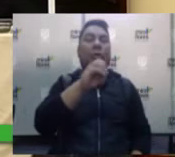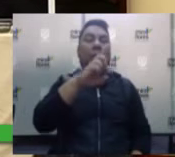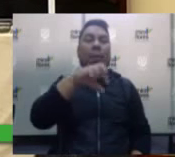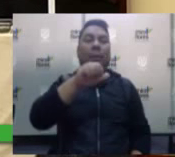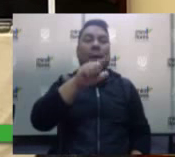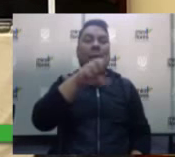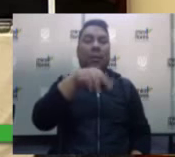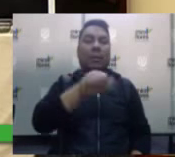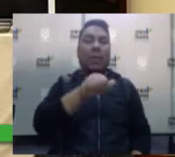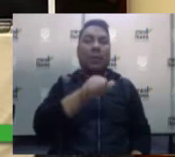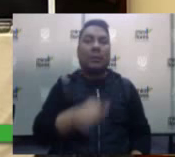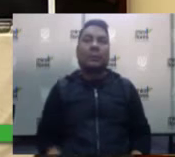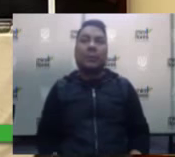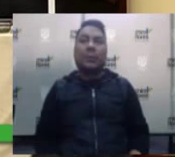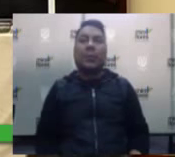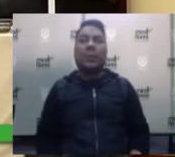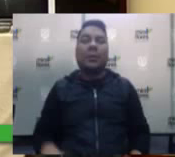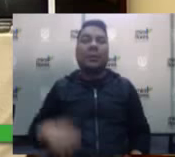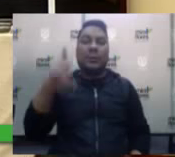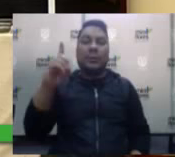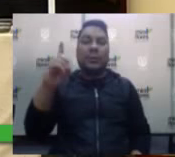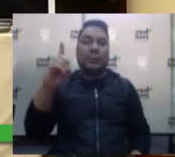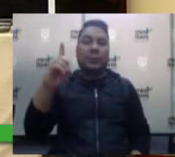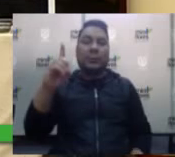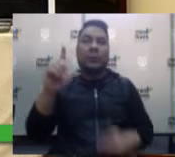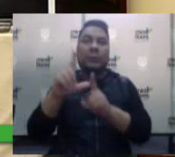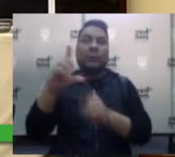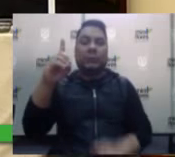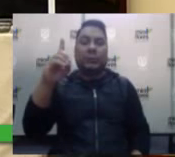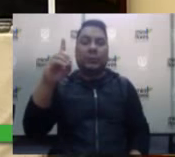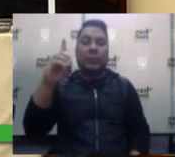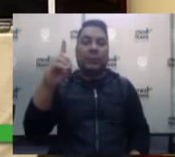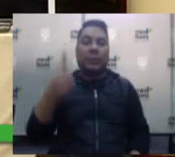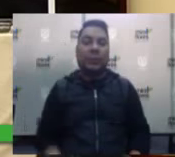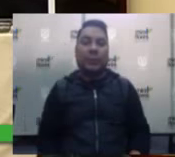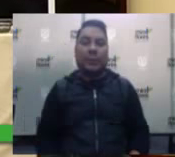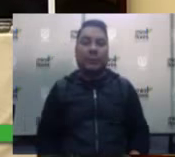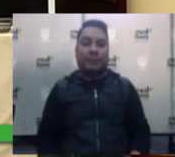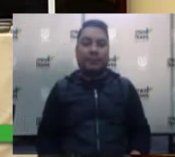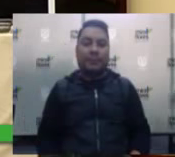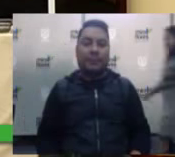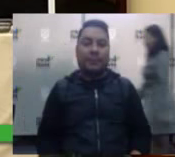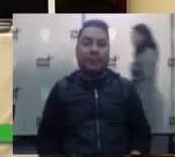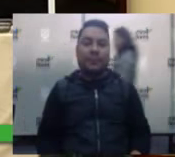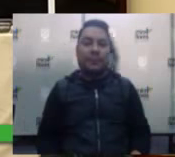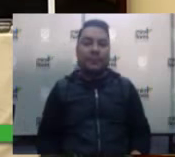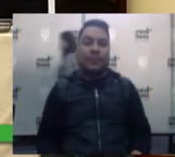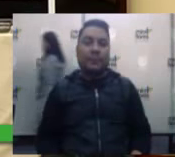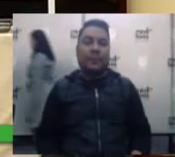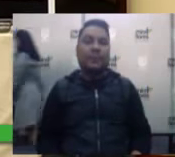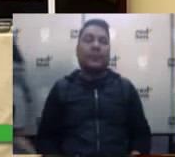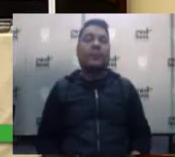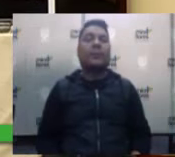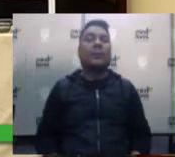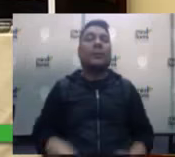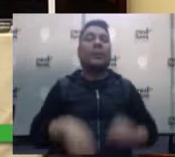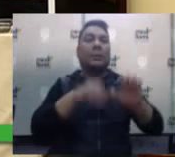al 687. D. Letra D. Democracia Directa.